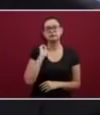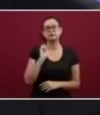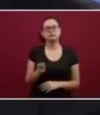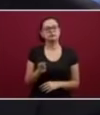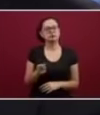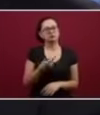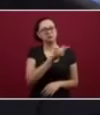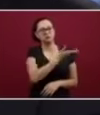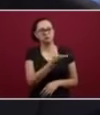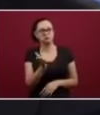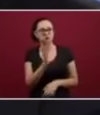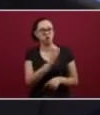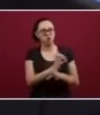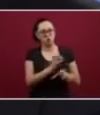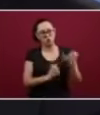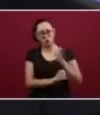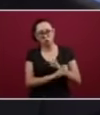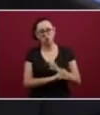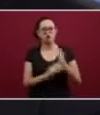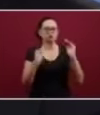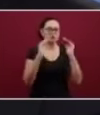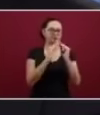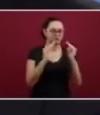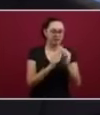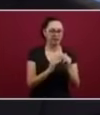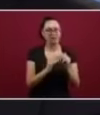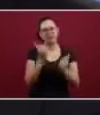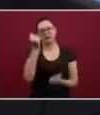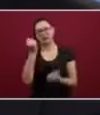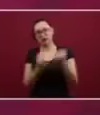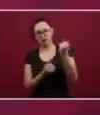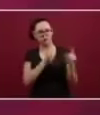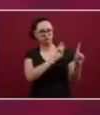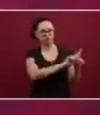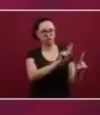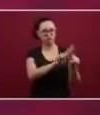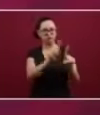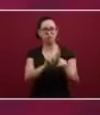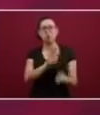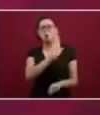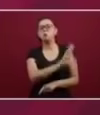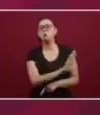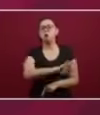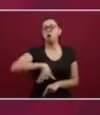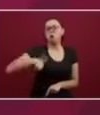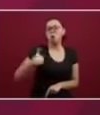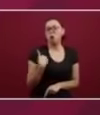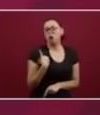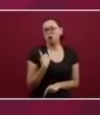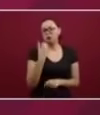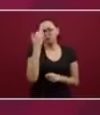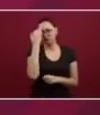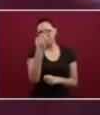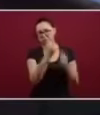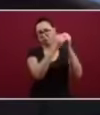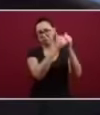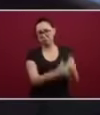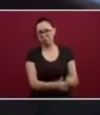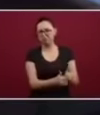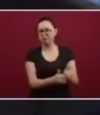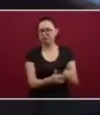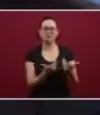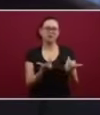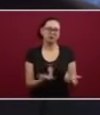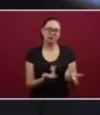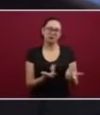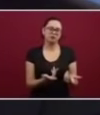pero de entrada son 30 millones, Alejandro. Sí. ¿Estos vehículos cuántos son? Son 82